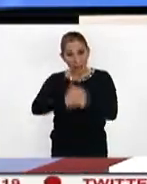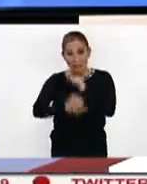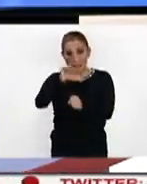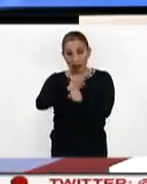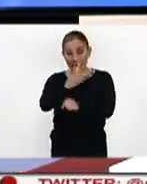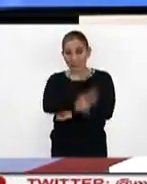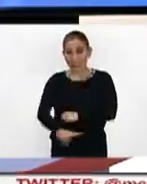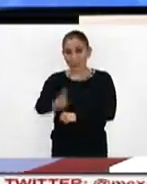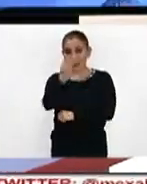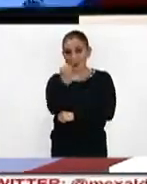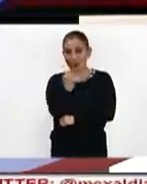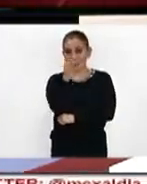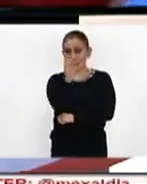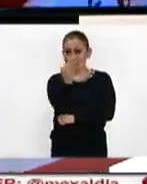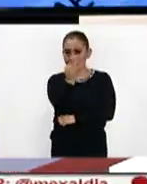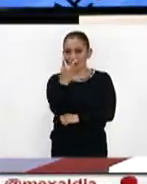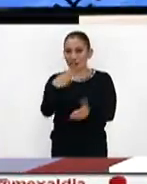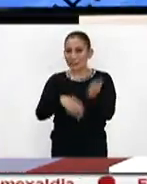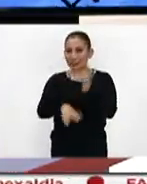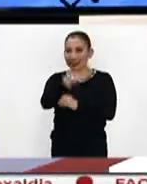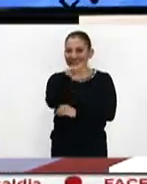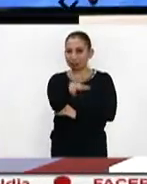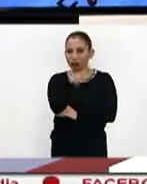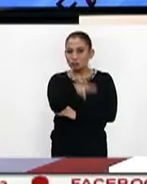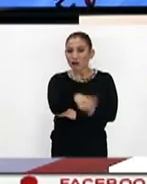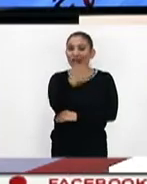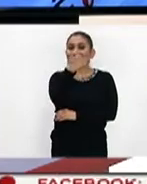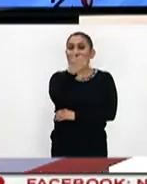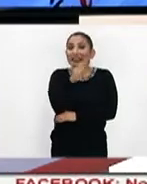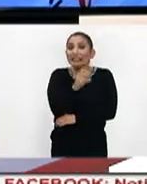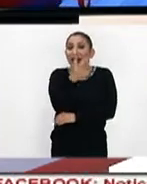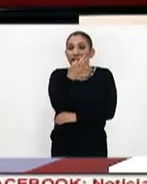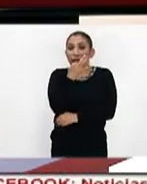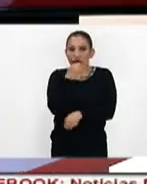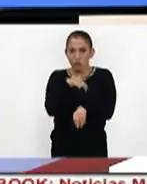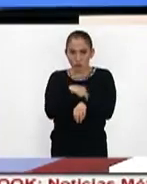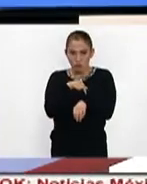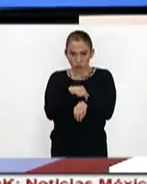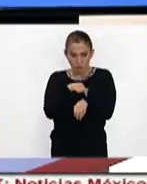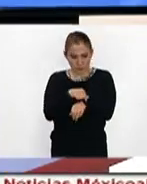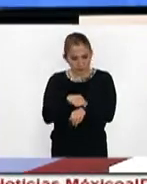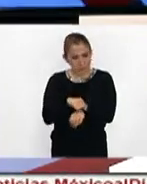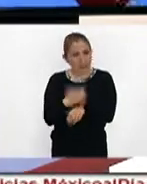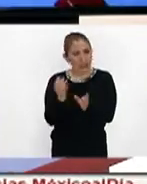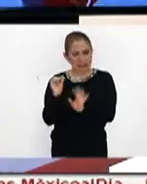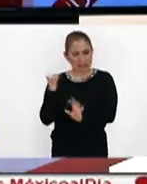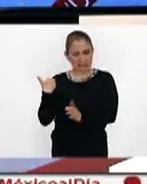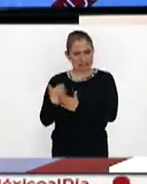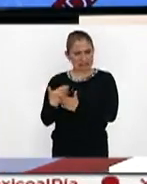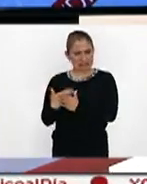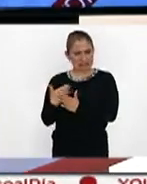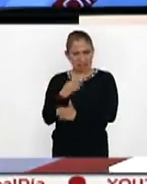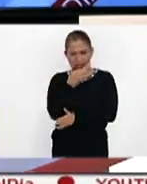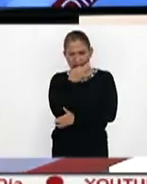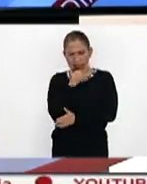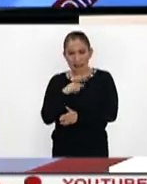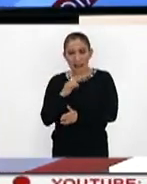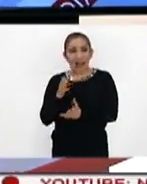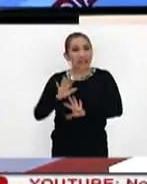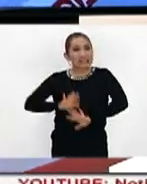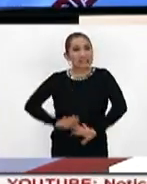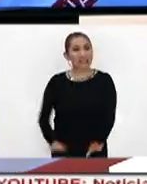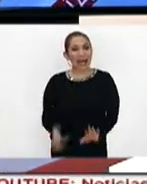este viernes 9 de febrero del 2018. Son las 6:31 y no hace mucho, hace apenas unos minutos, se